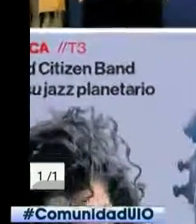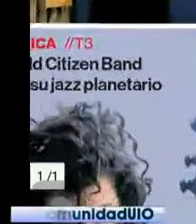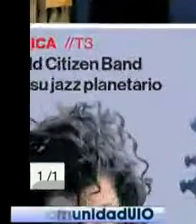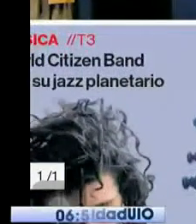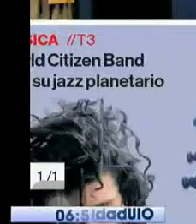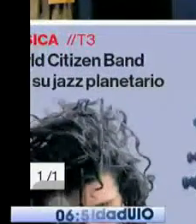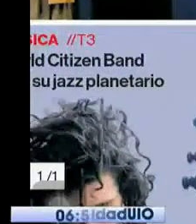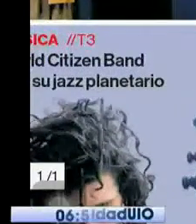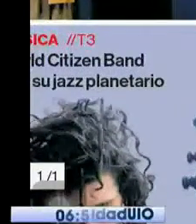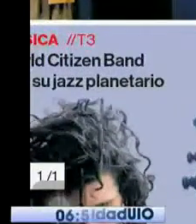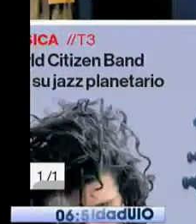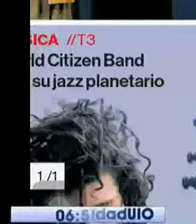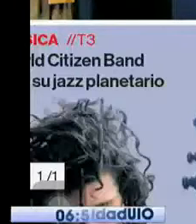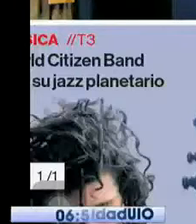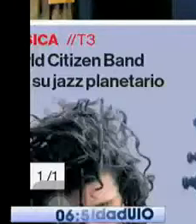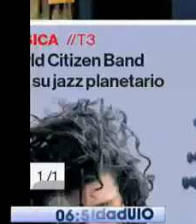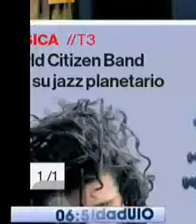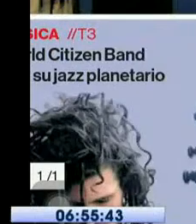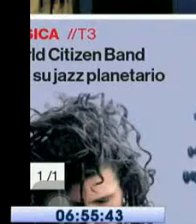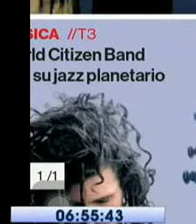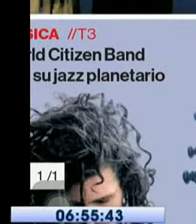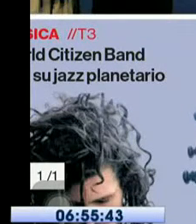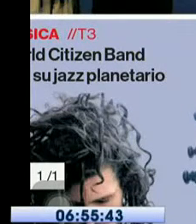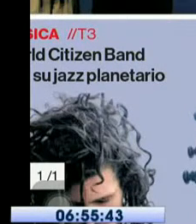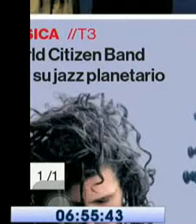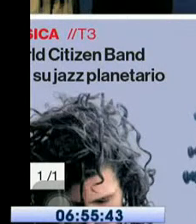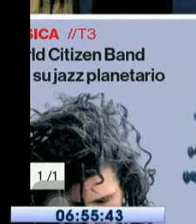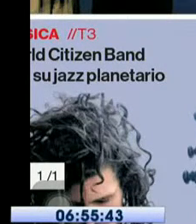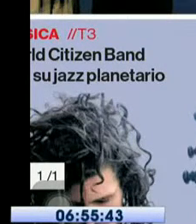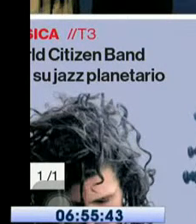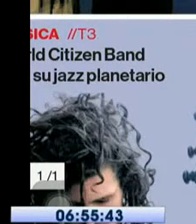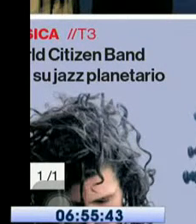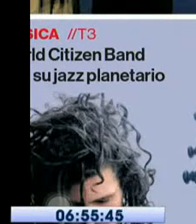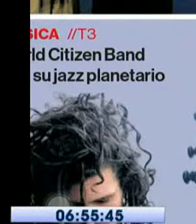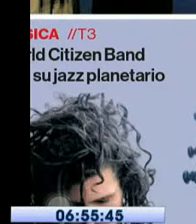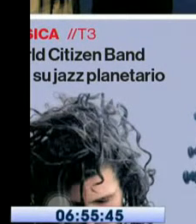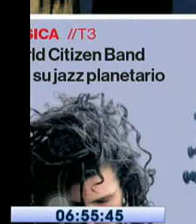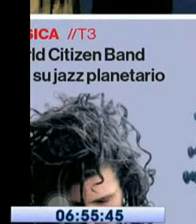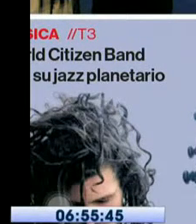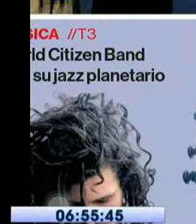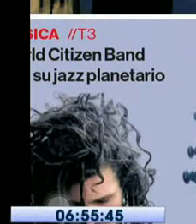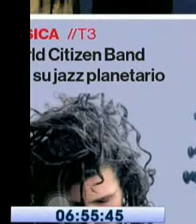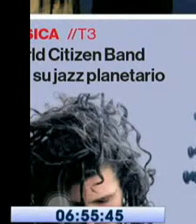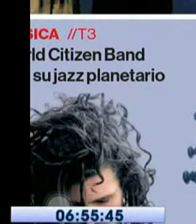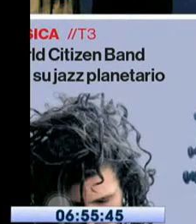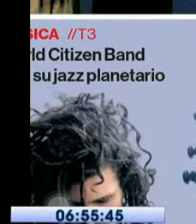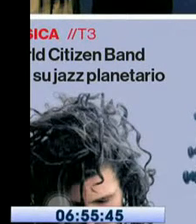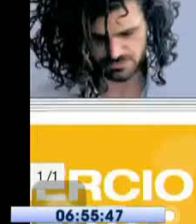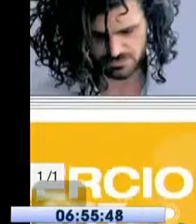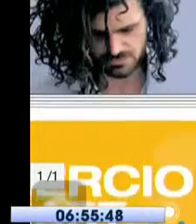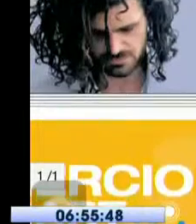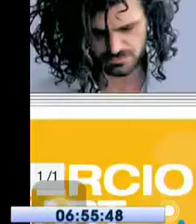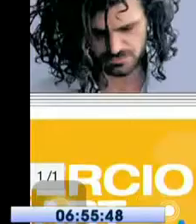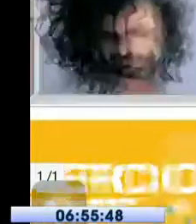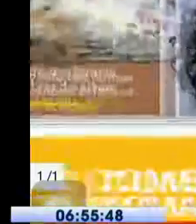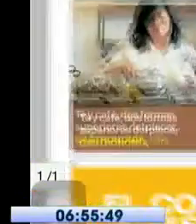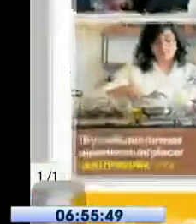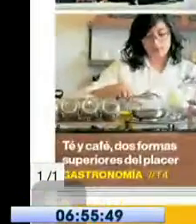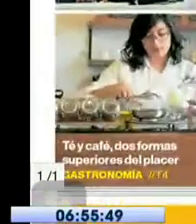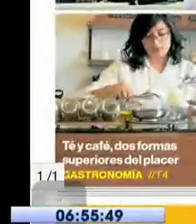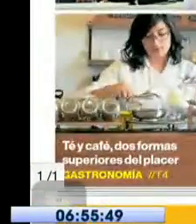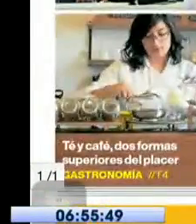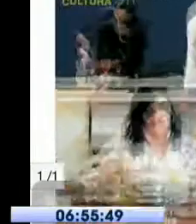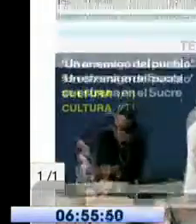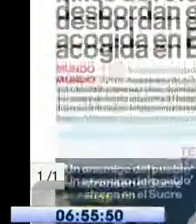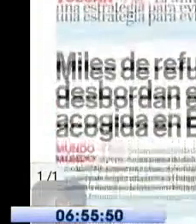de Siria. La carne de pollo baja de precio y afecta también al avicultor. Y el microtraficante se escude en la ley y